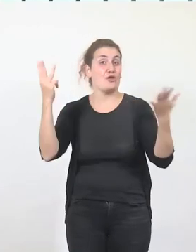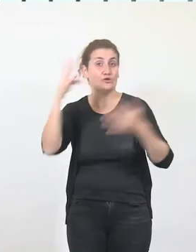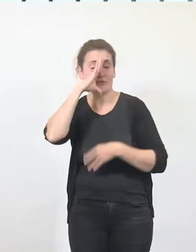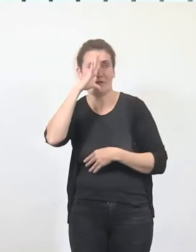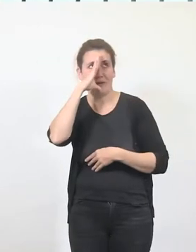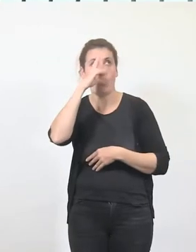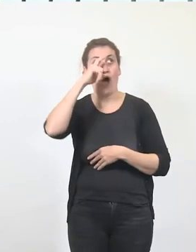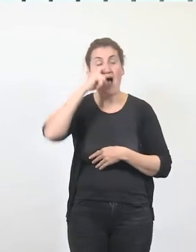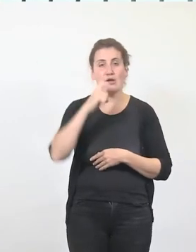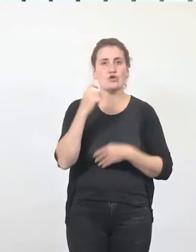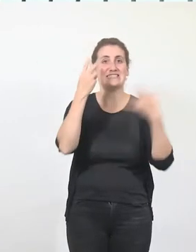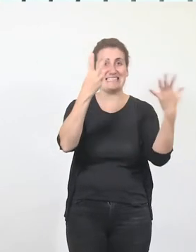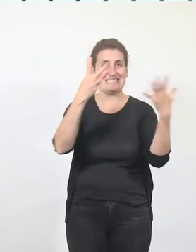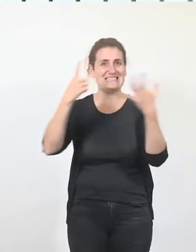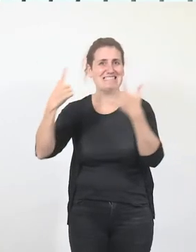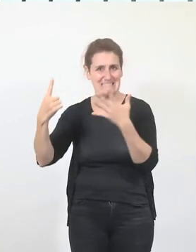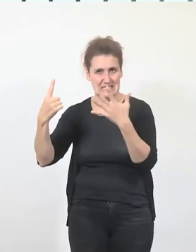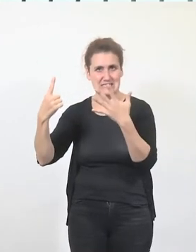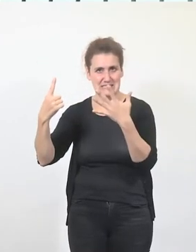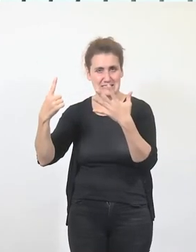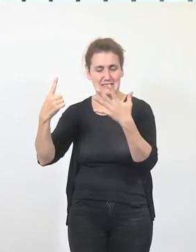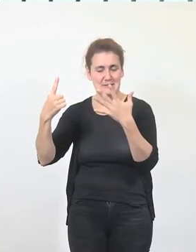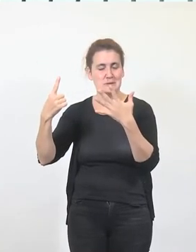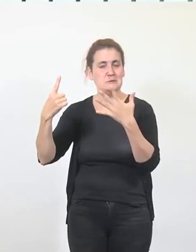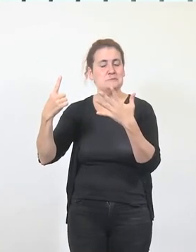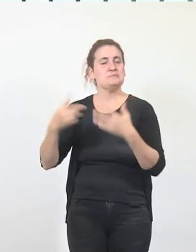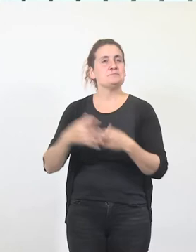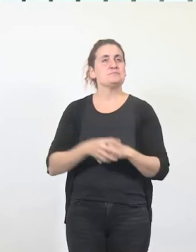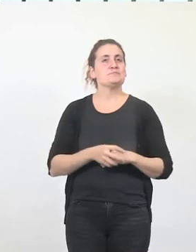año 76,